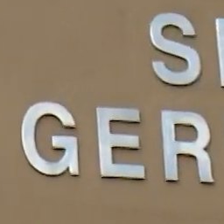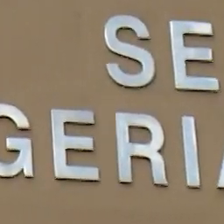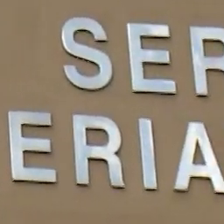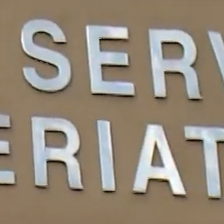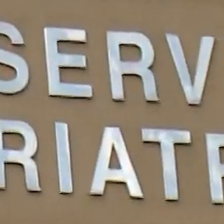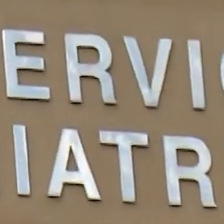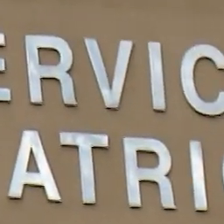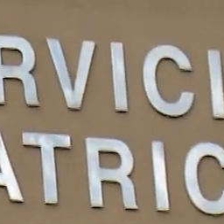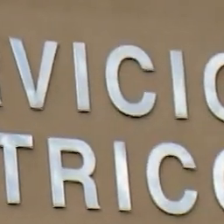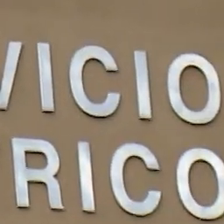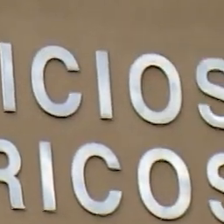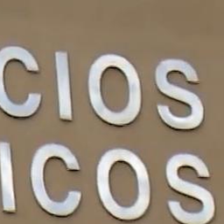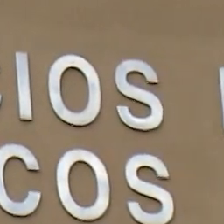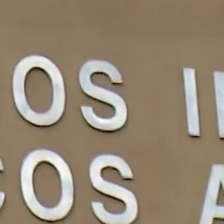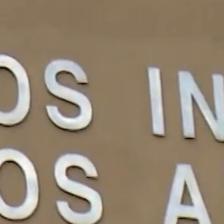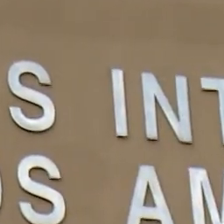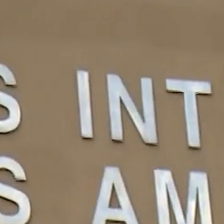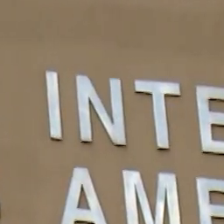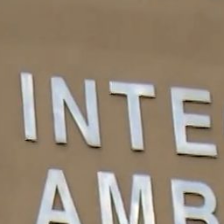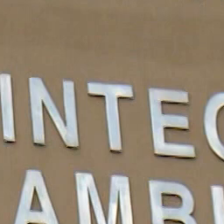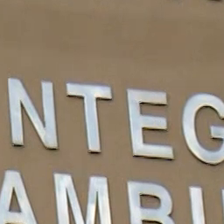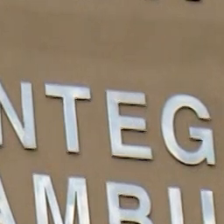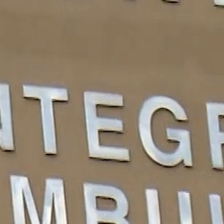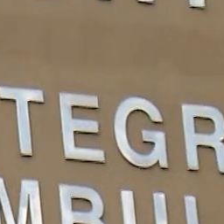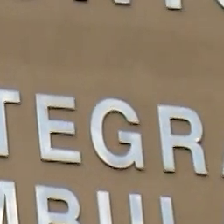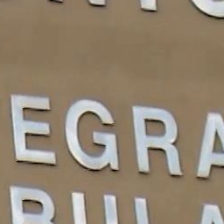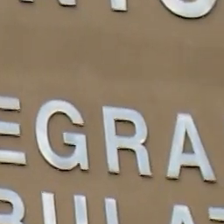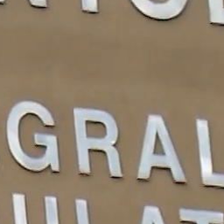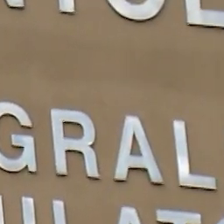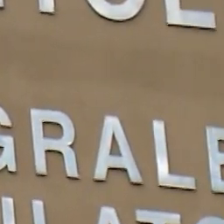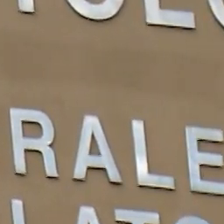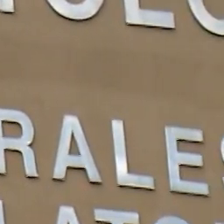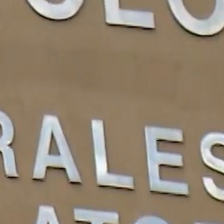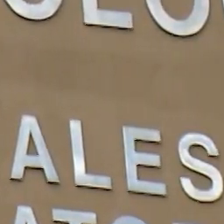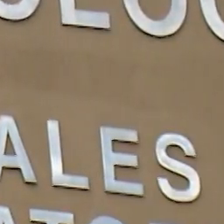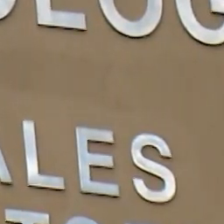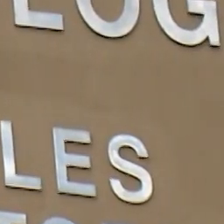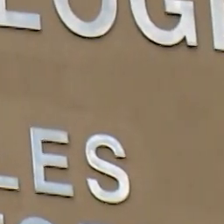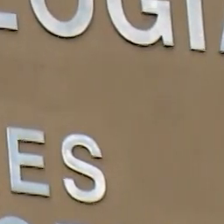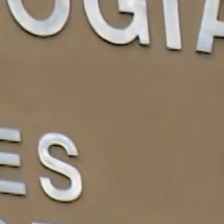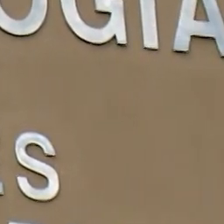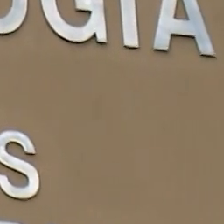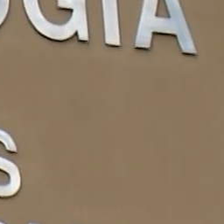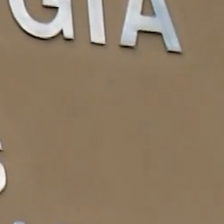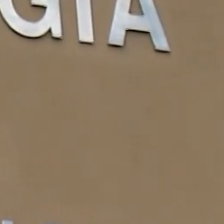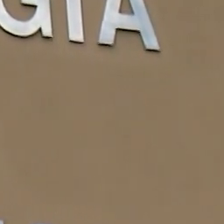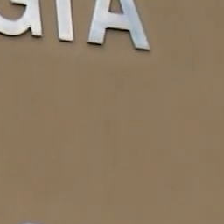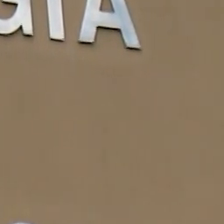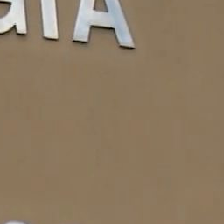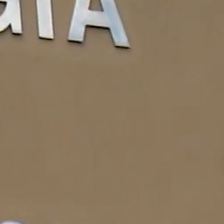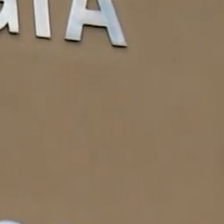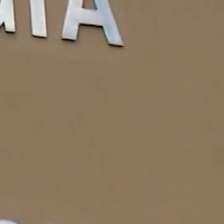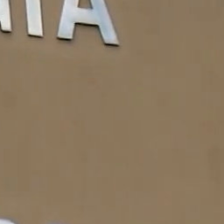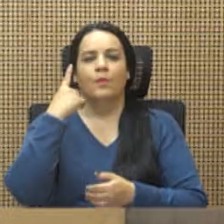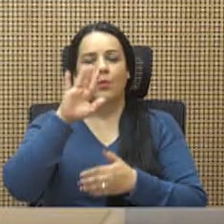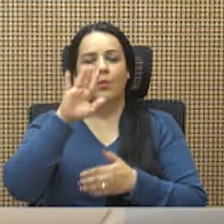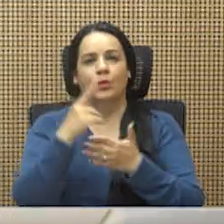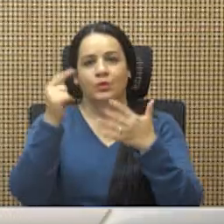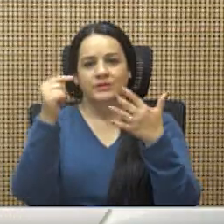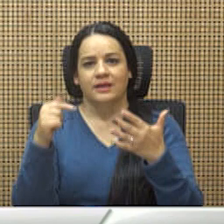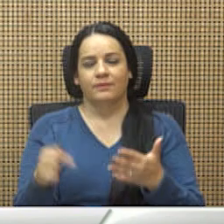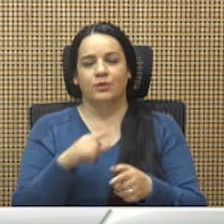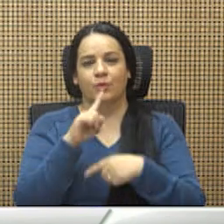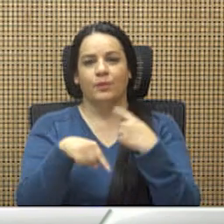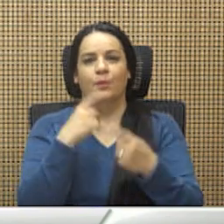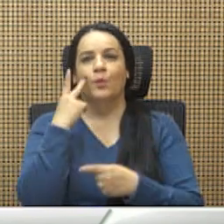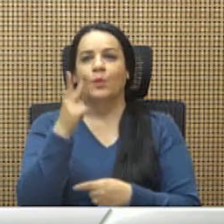un y un 80% de la etapa 2 pero no cuentan con el financiamiento para el diseño final ni la construcción